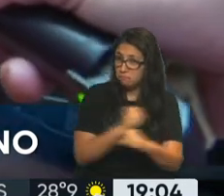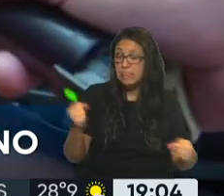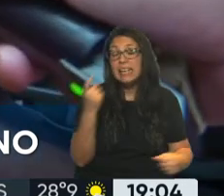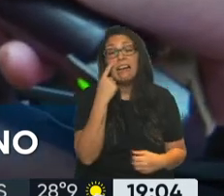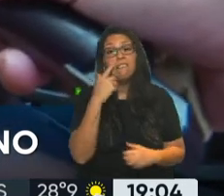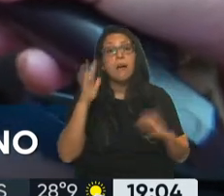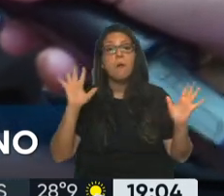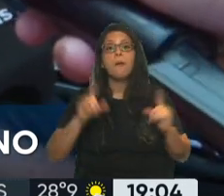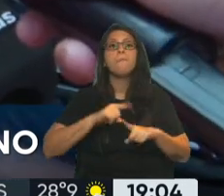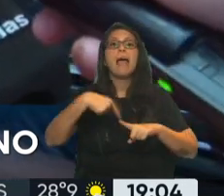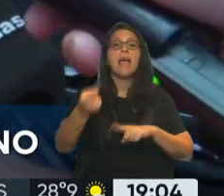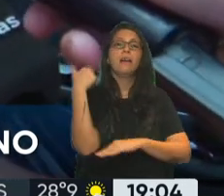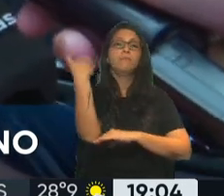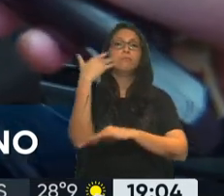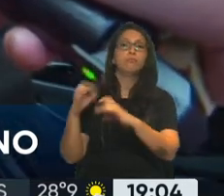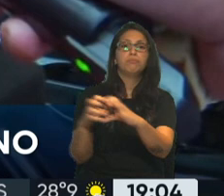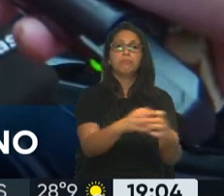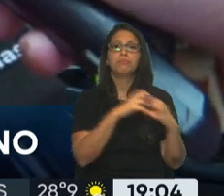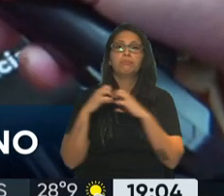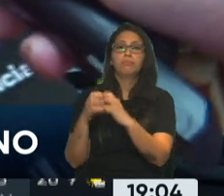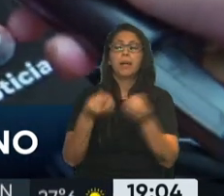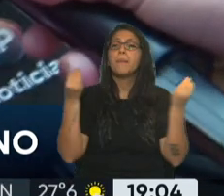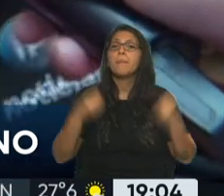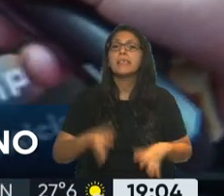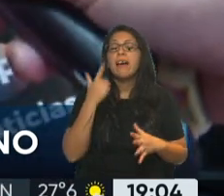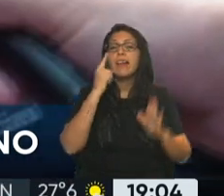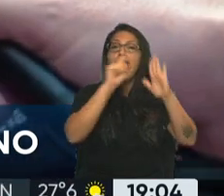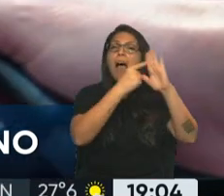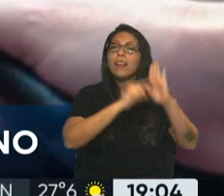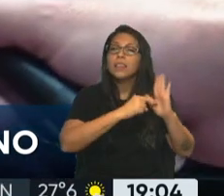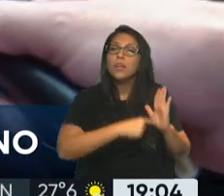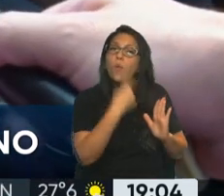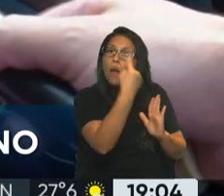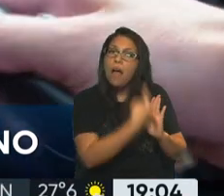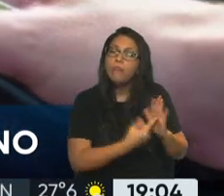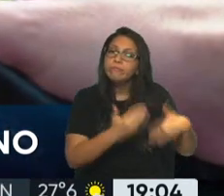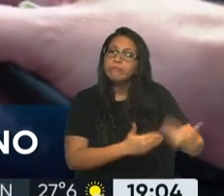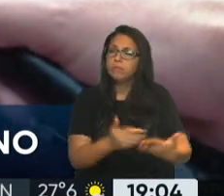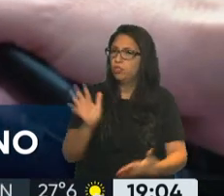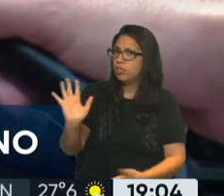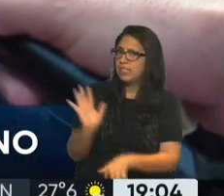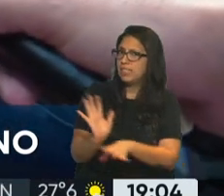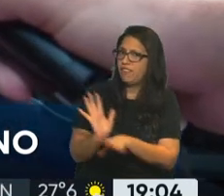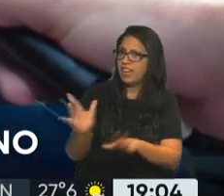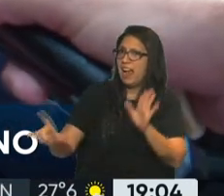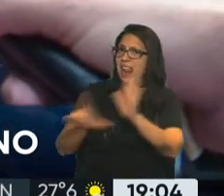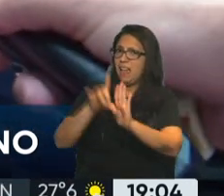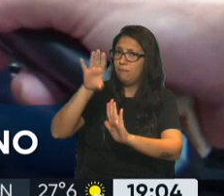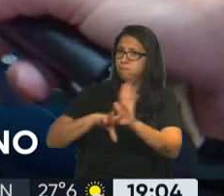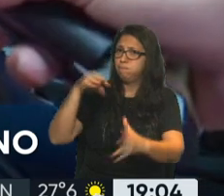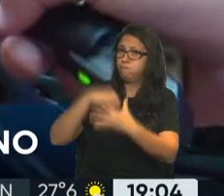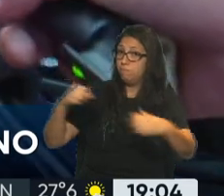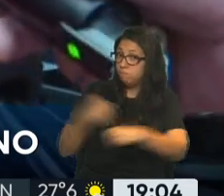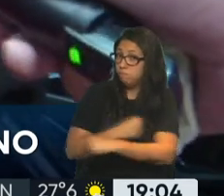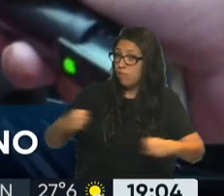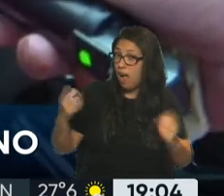mañana comienza el plenario Ahí vamos a ver cómo avanza cada uno de los artículos Bueno pero eso eso significa que no tiene la ley Ómnibus asegurada para la